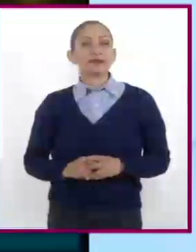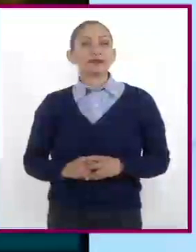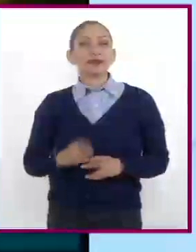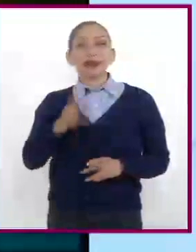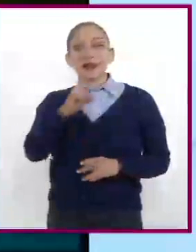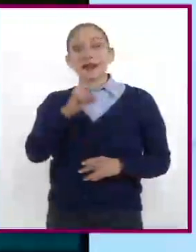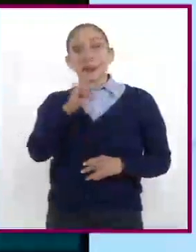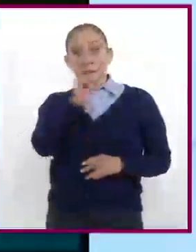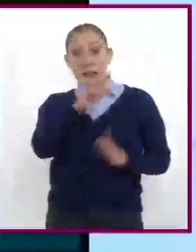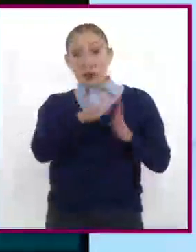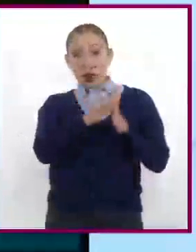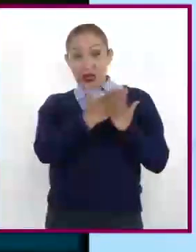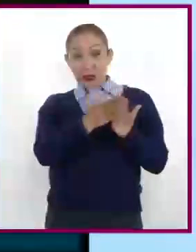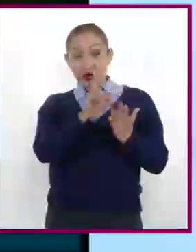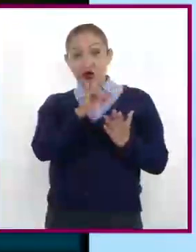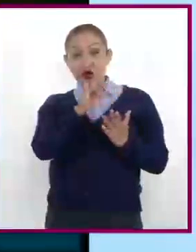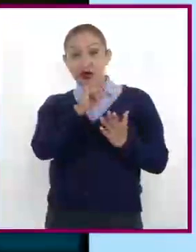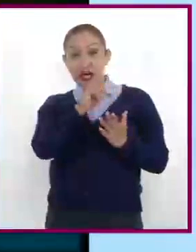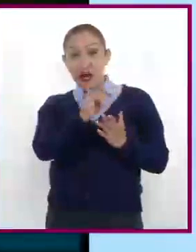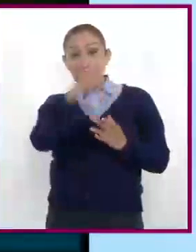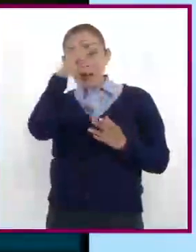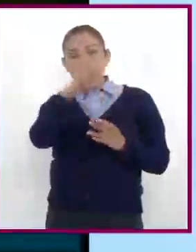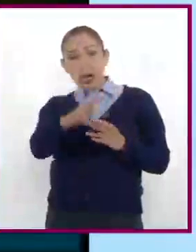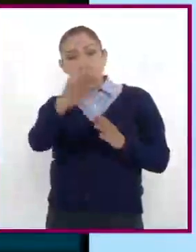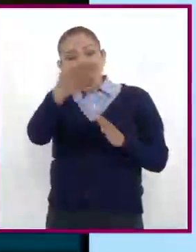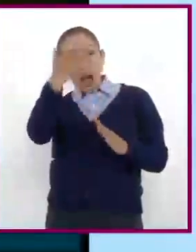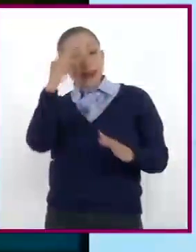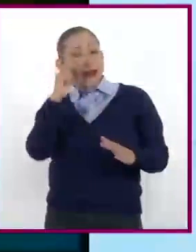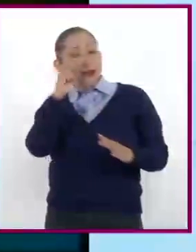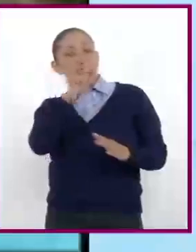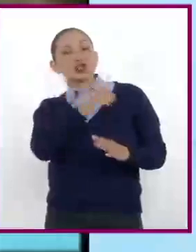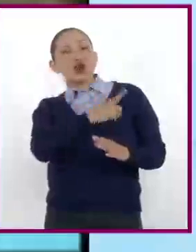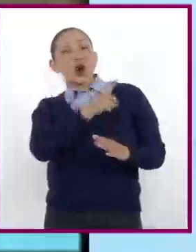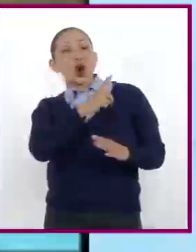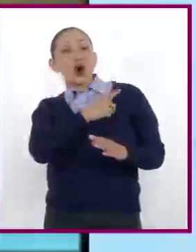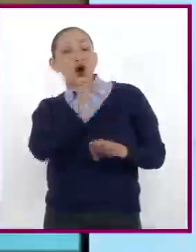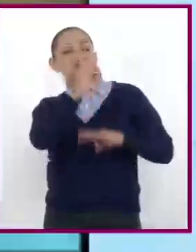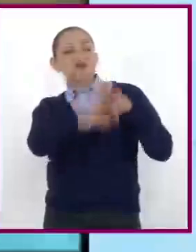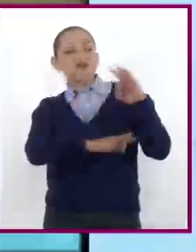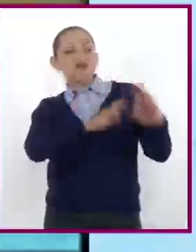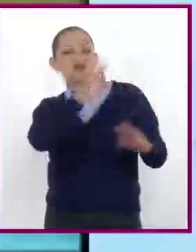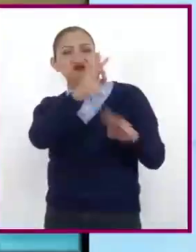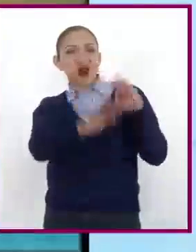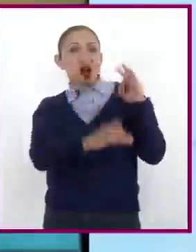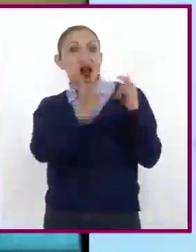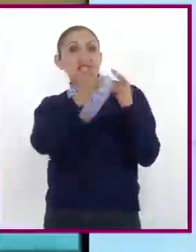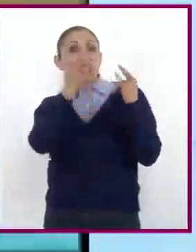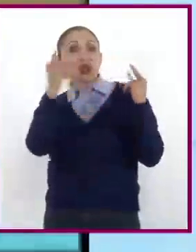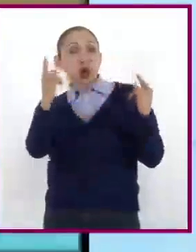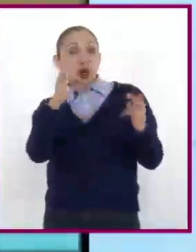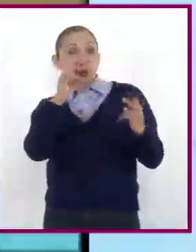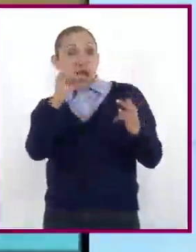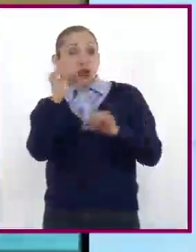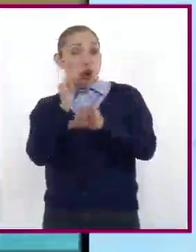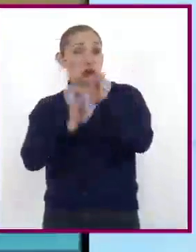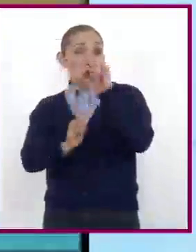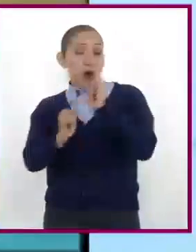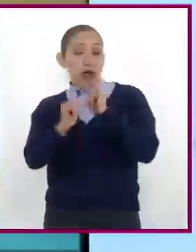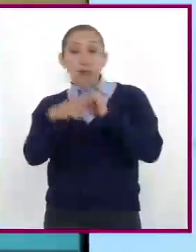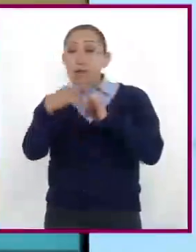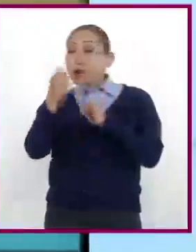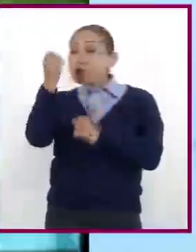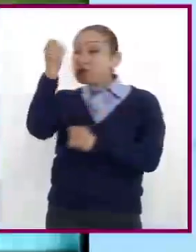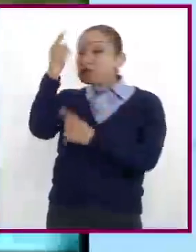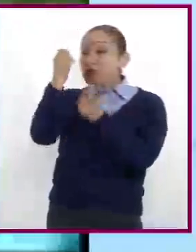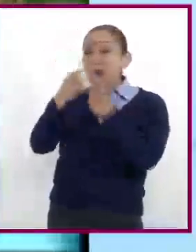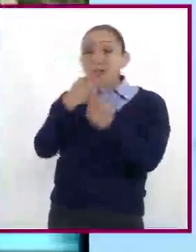El Diosero se refiere al México profundo que hasta entonces solamente había sido tratado por la historia y la antropología, pero muy